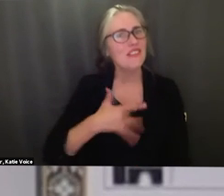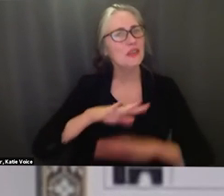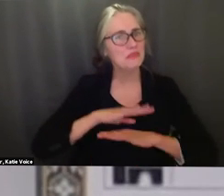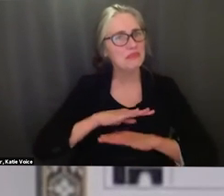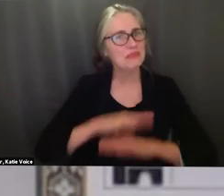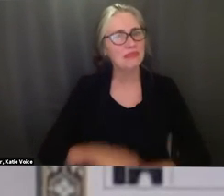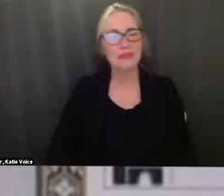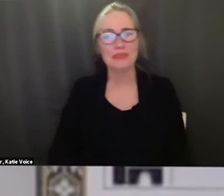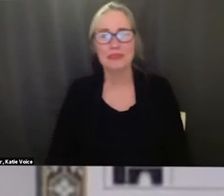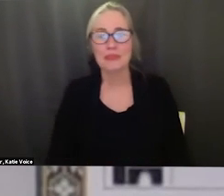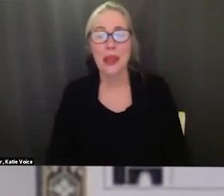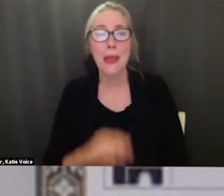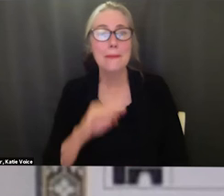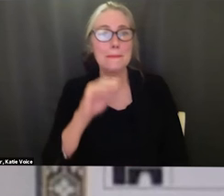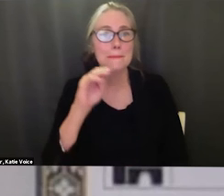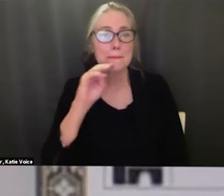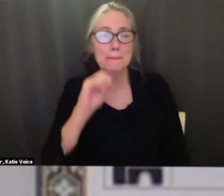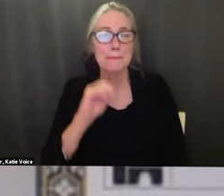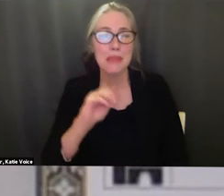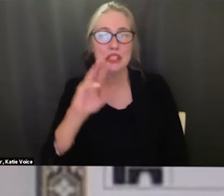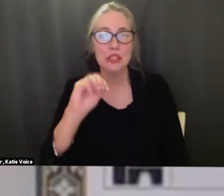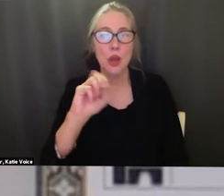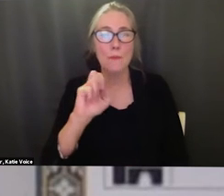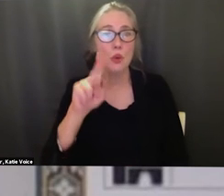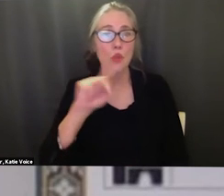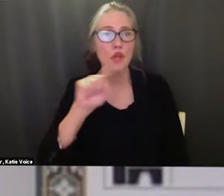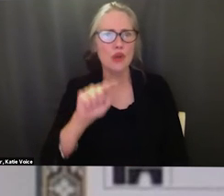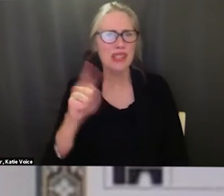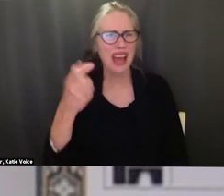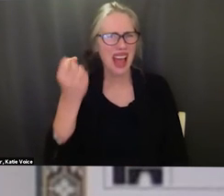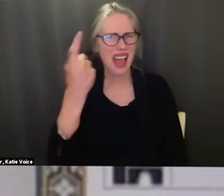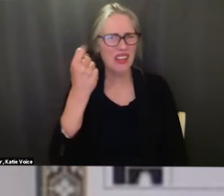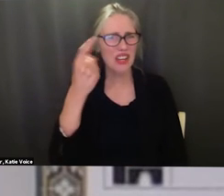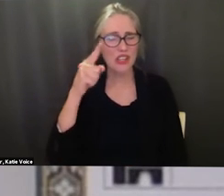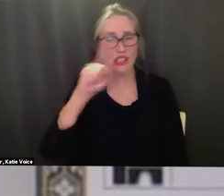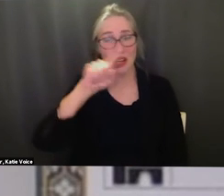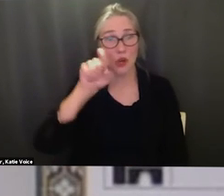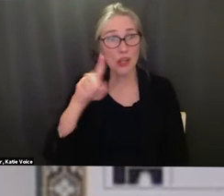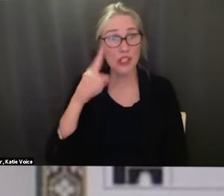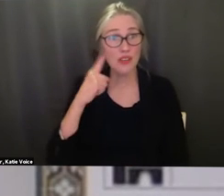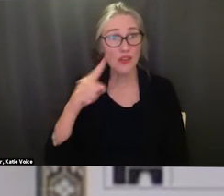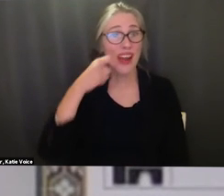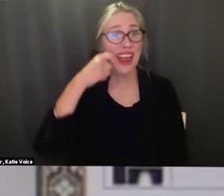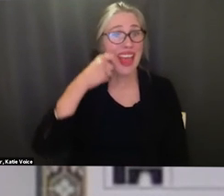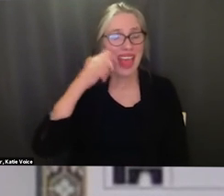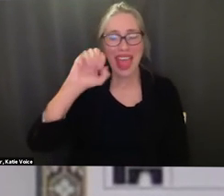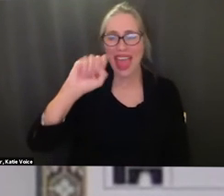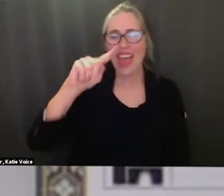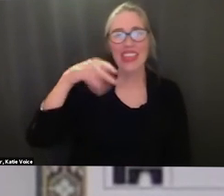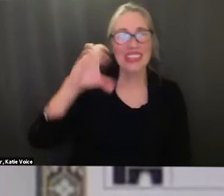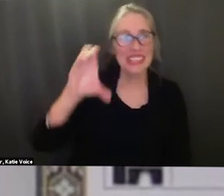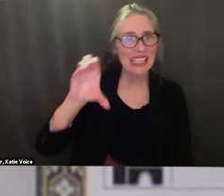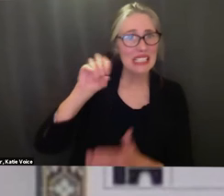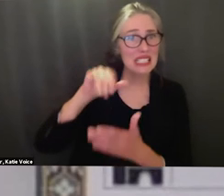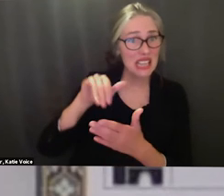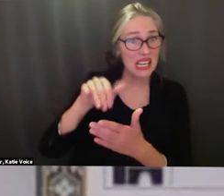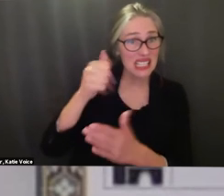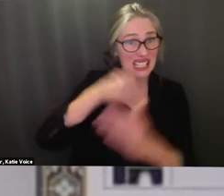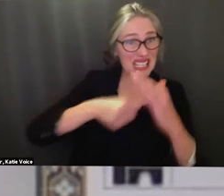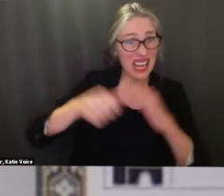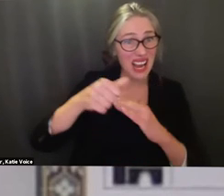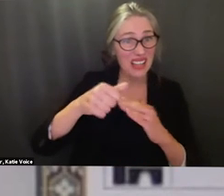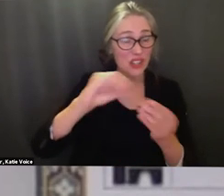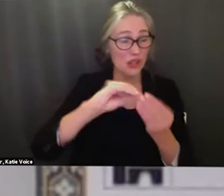Sí, yo también tenía una pregunta sobre estudios étnicos, si eso cae bajo la meta número 3 de